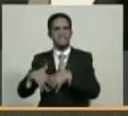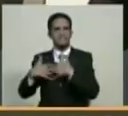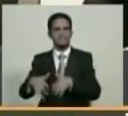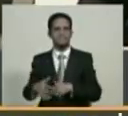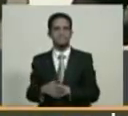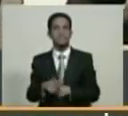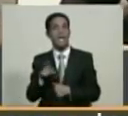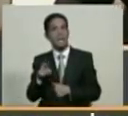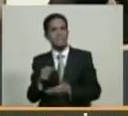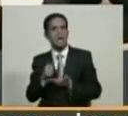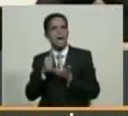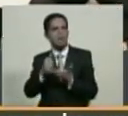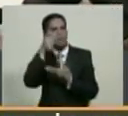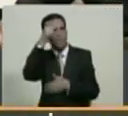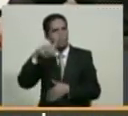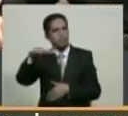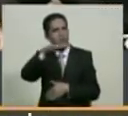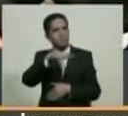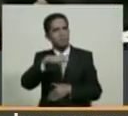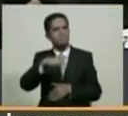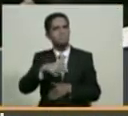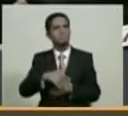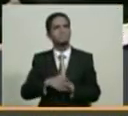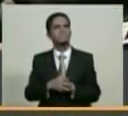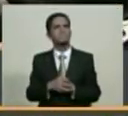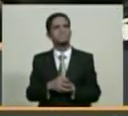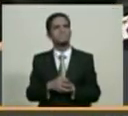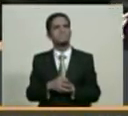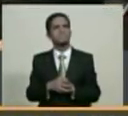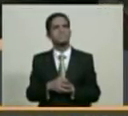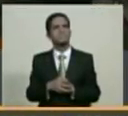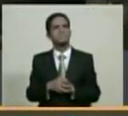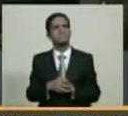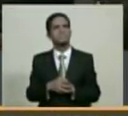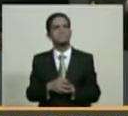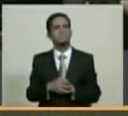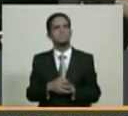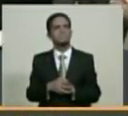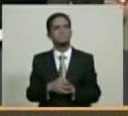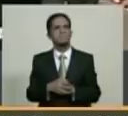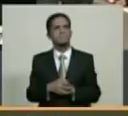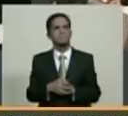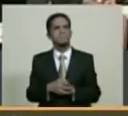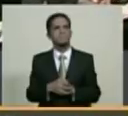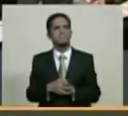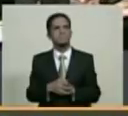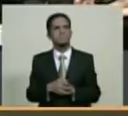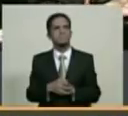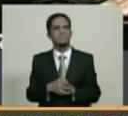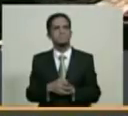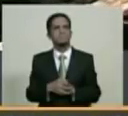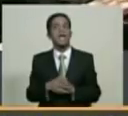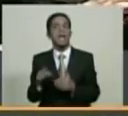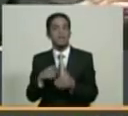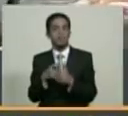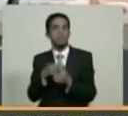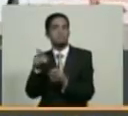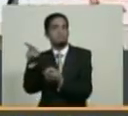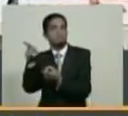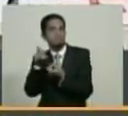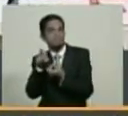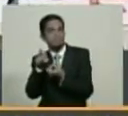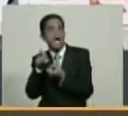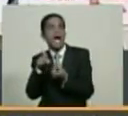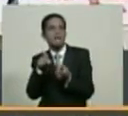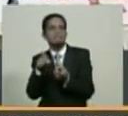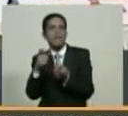beneficia al pueblo porque los ingresos que se van a obtener con esos 4 puntos van a ir destinados a todos los programas sociales. Y